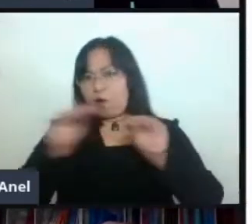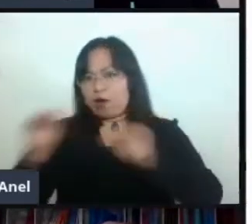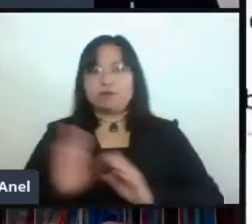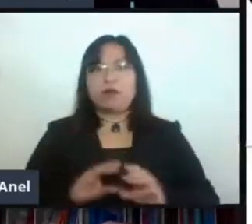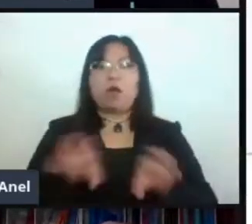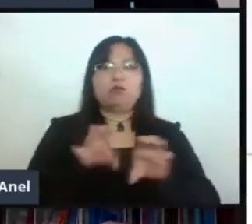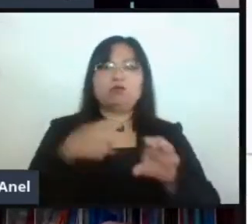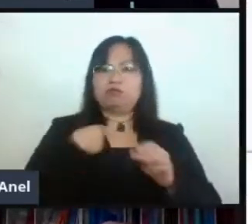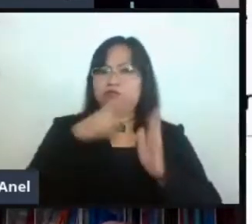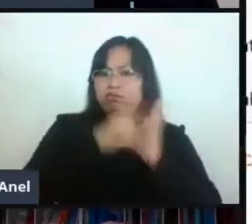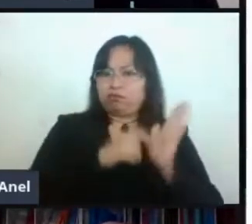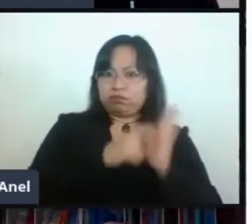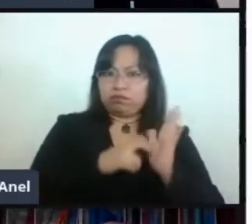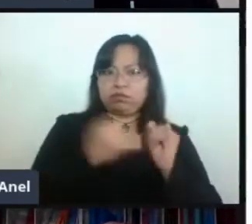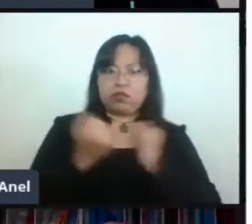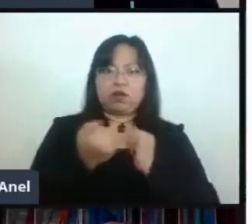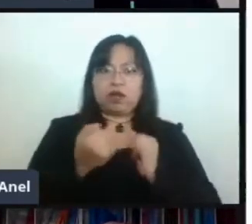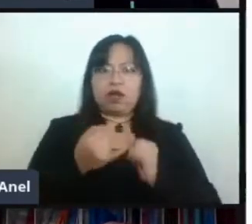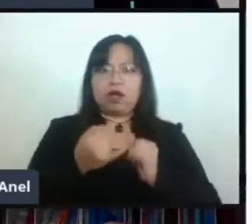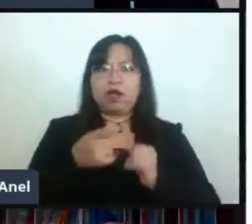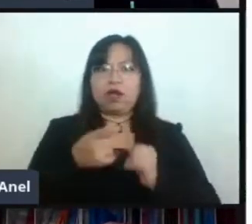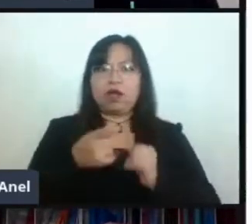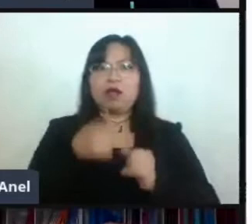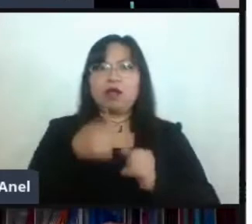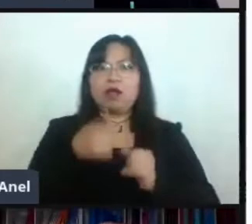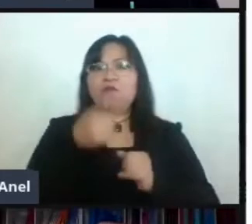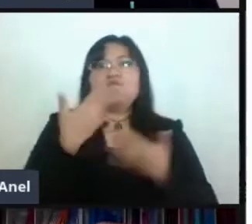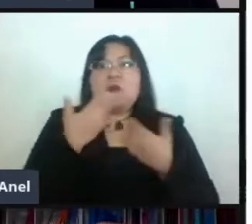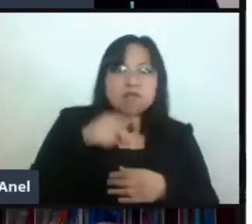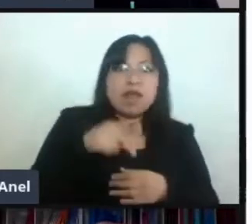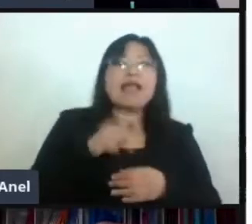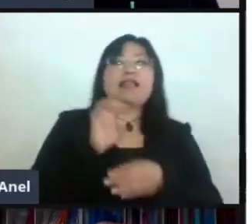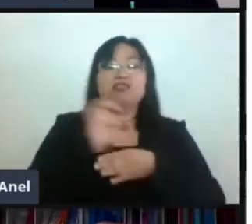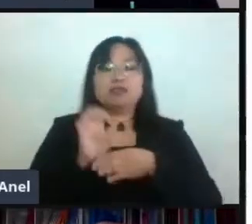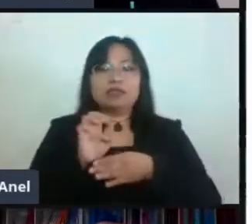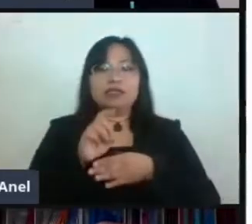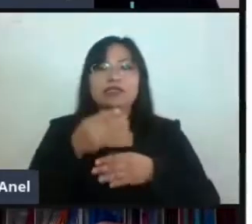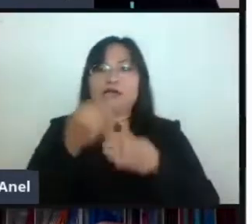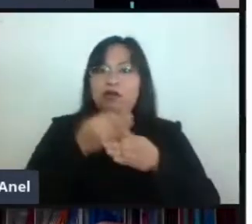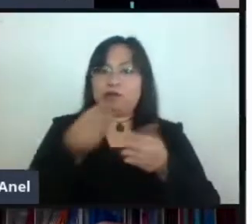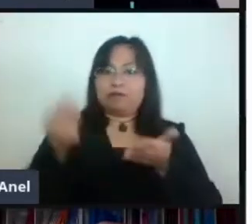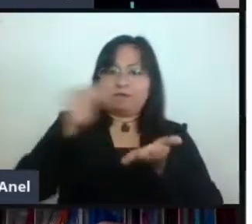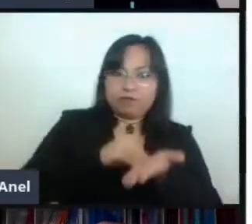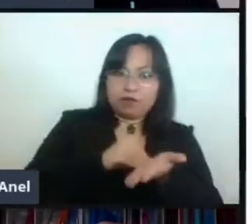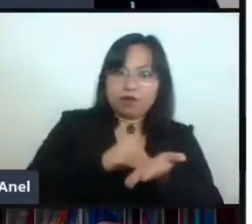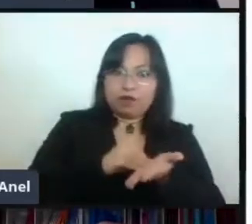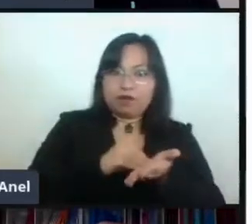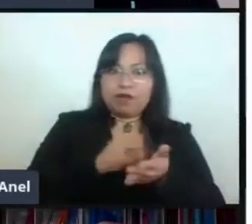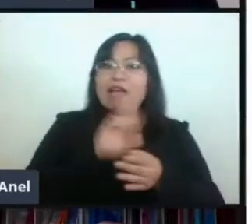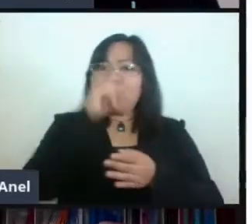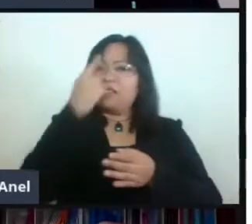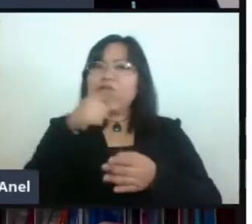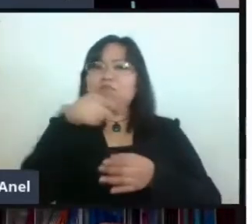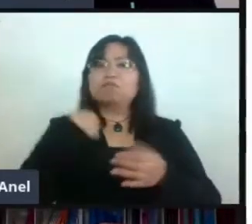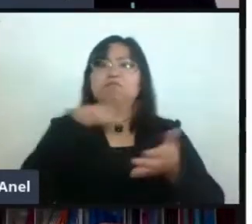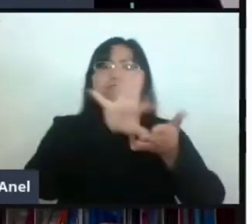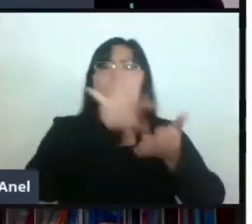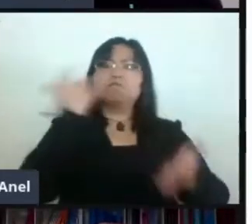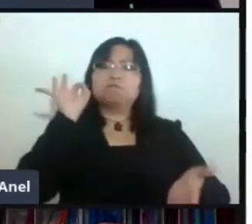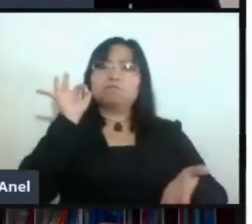voy nuevamente aquí a tema, ¿sí? Y ahora sí debe aparecer el tema de medición que yo ya